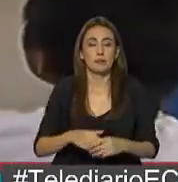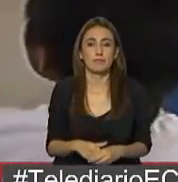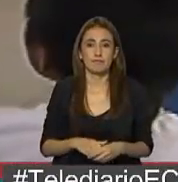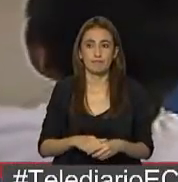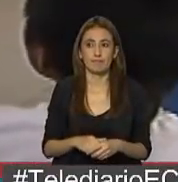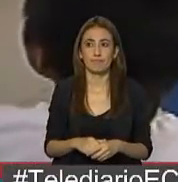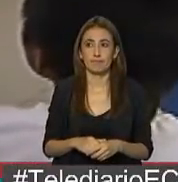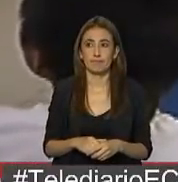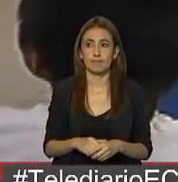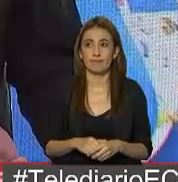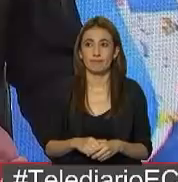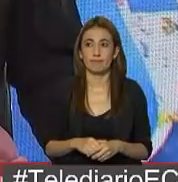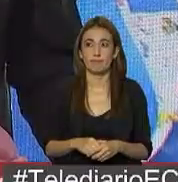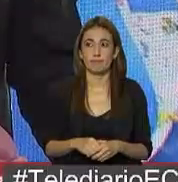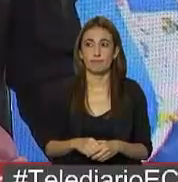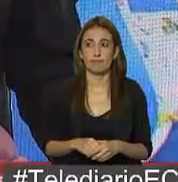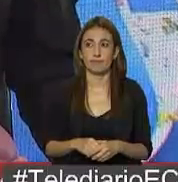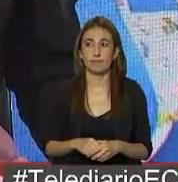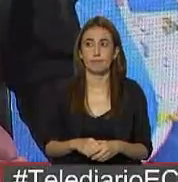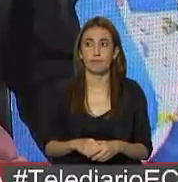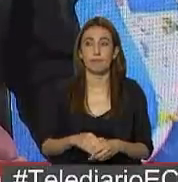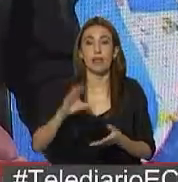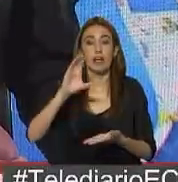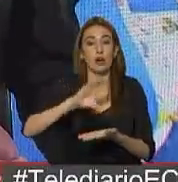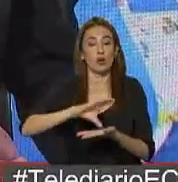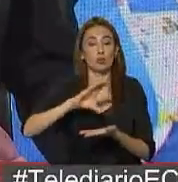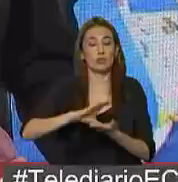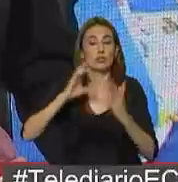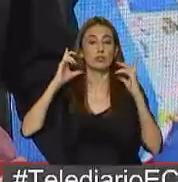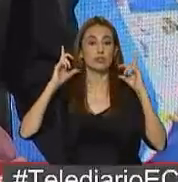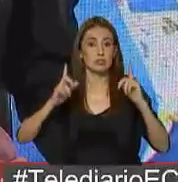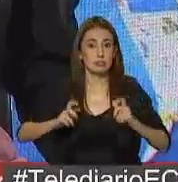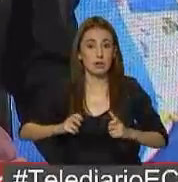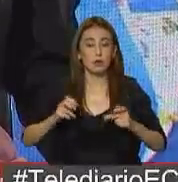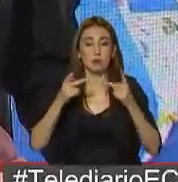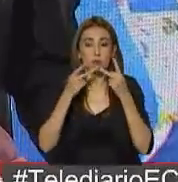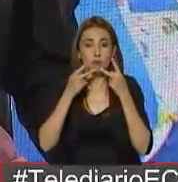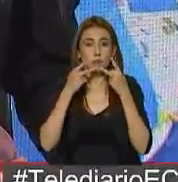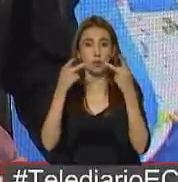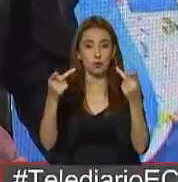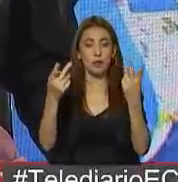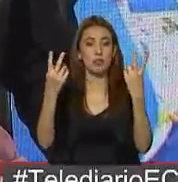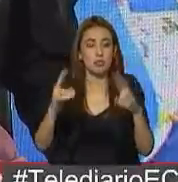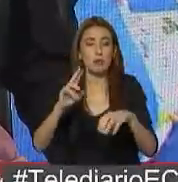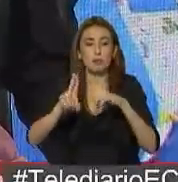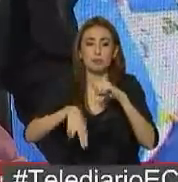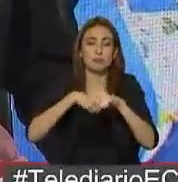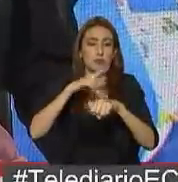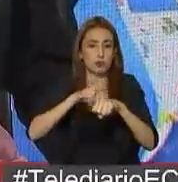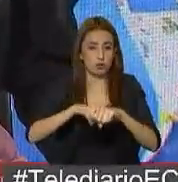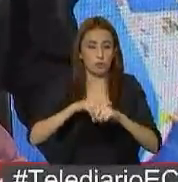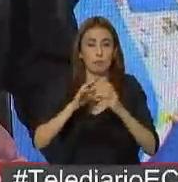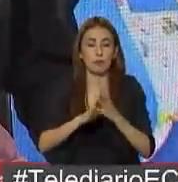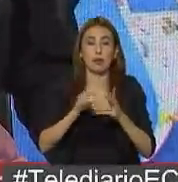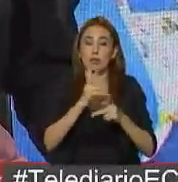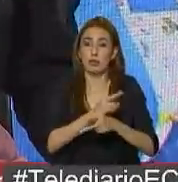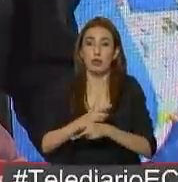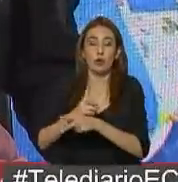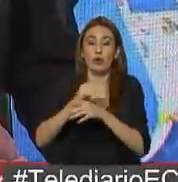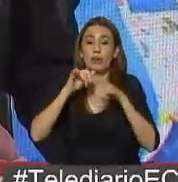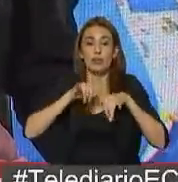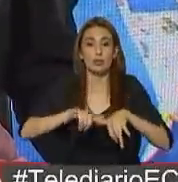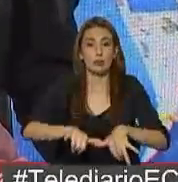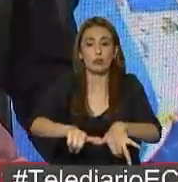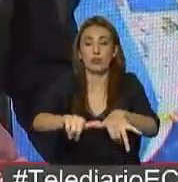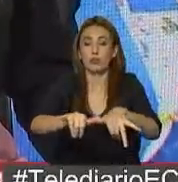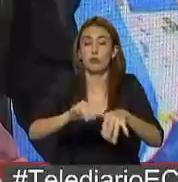TV. Y los centros de salud pública atienden con normalidad. Se recomienda mantener los esquemas de vacunación. Veamos